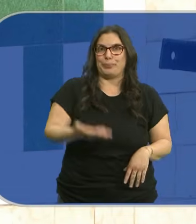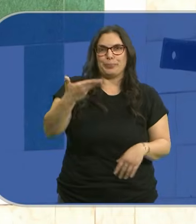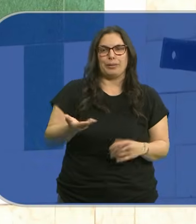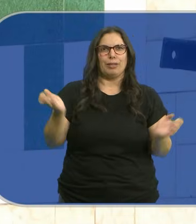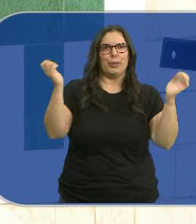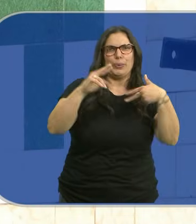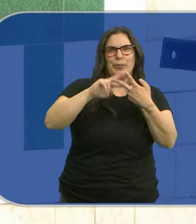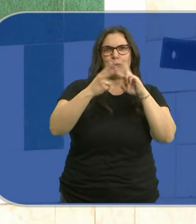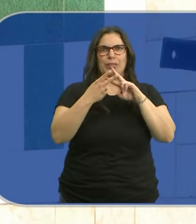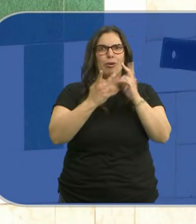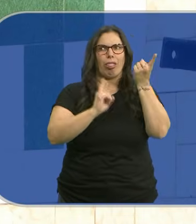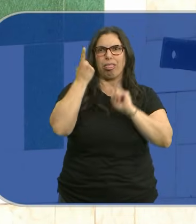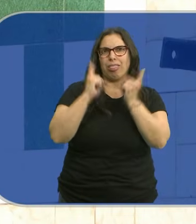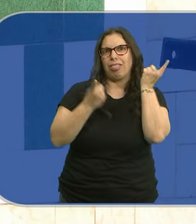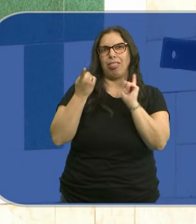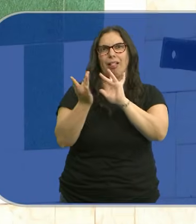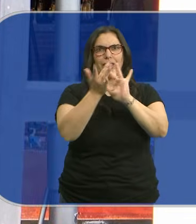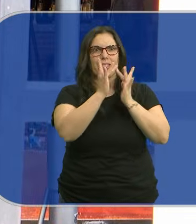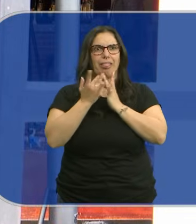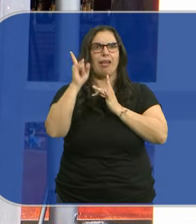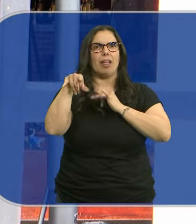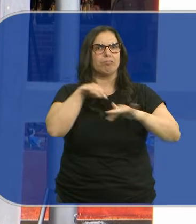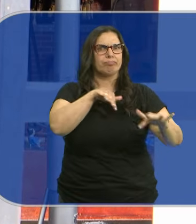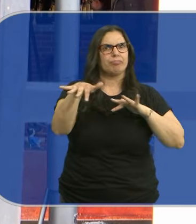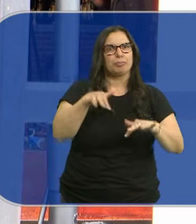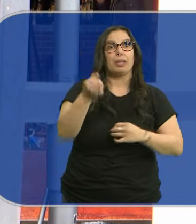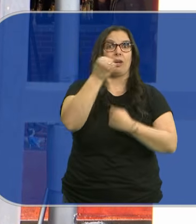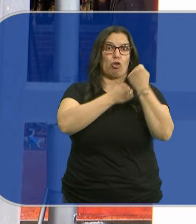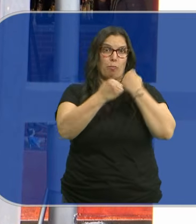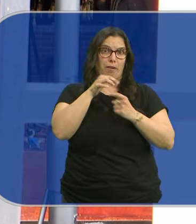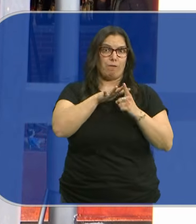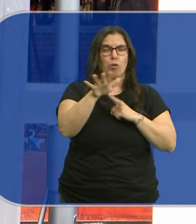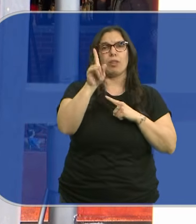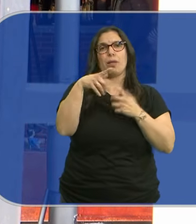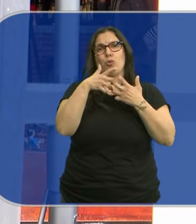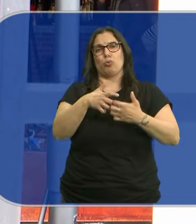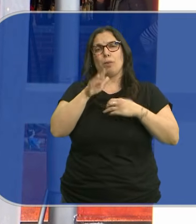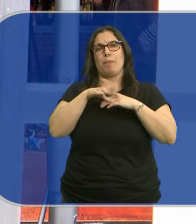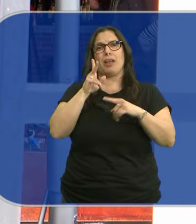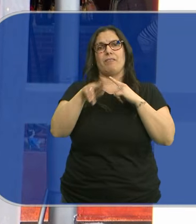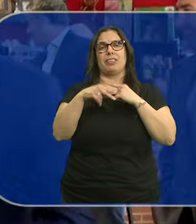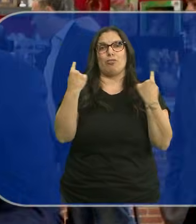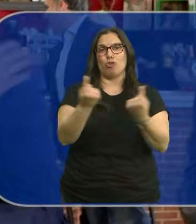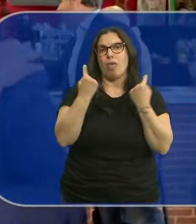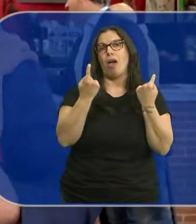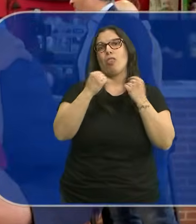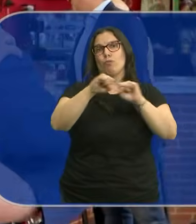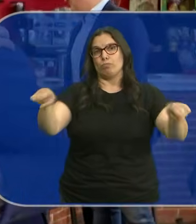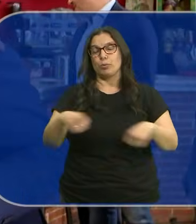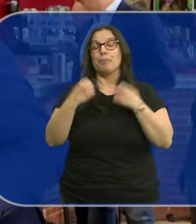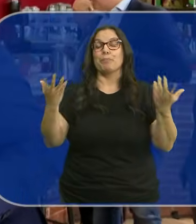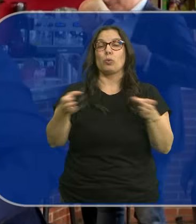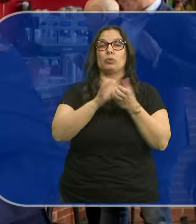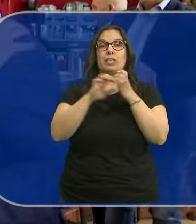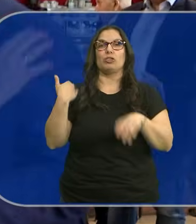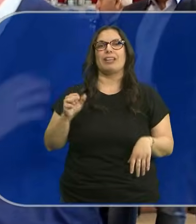de encuentro, de socialización, también de dinamización económica y, por supuesto, de lucha contra la soledad. Por eso la Junta de Castilla y León